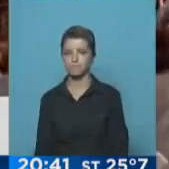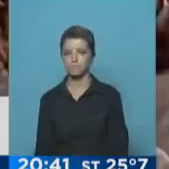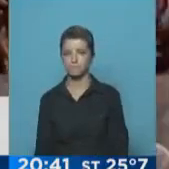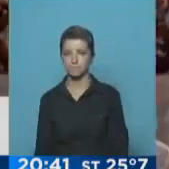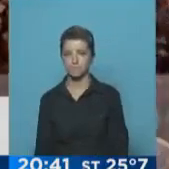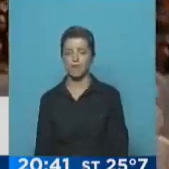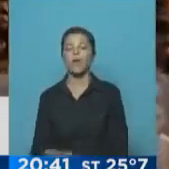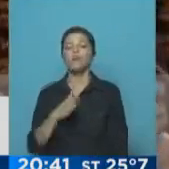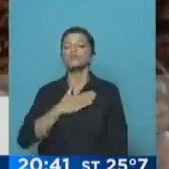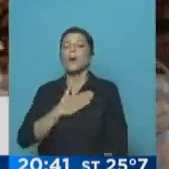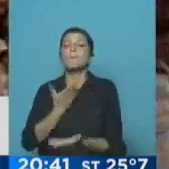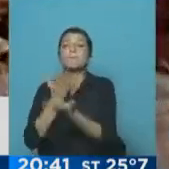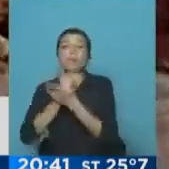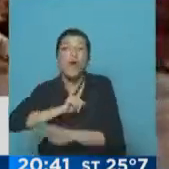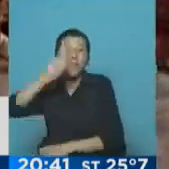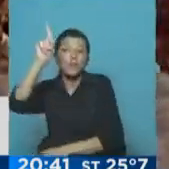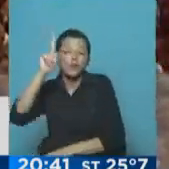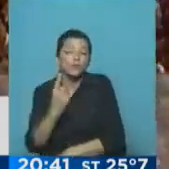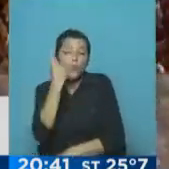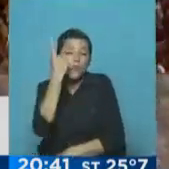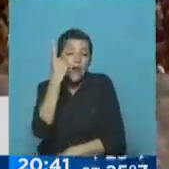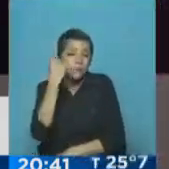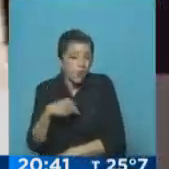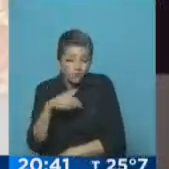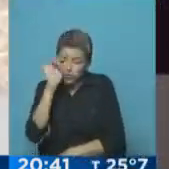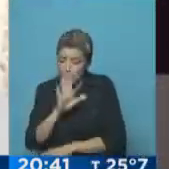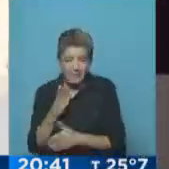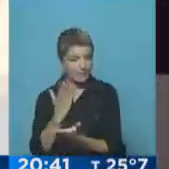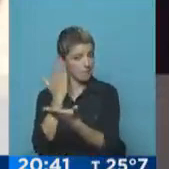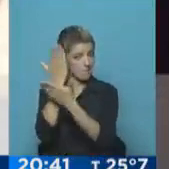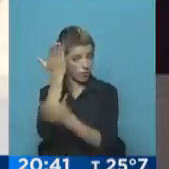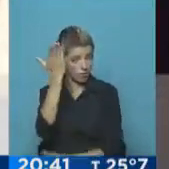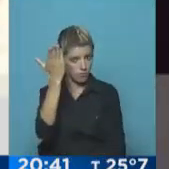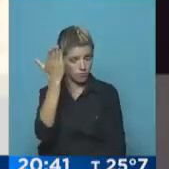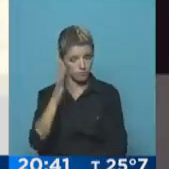Solo le pido a Dios una sola cosa,